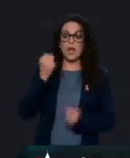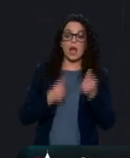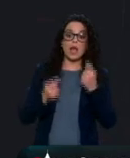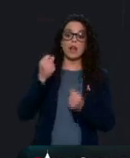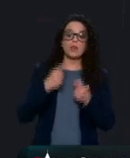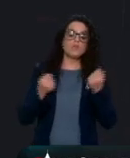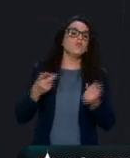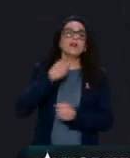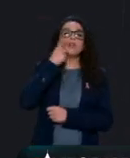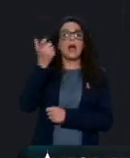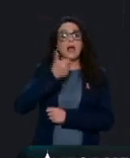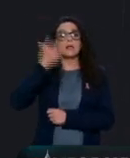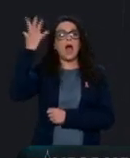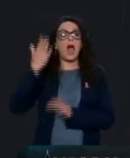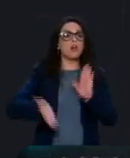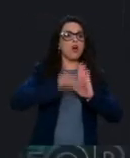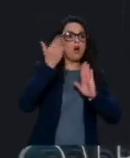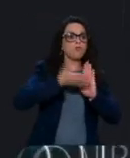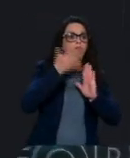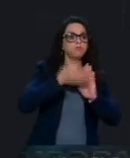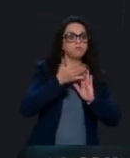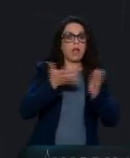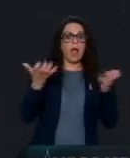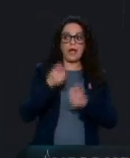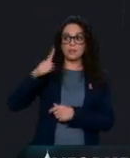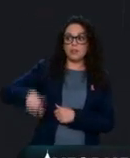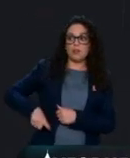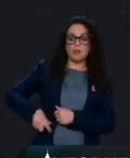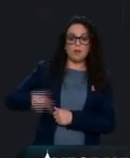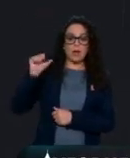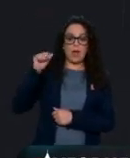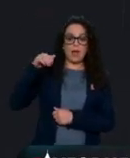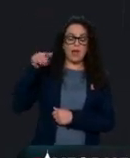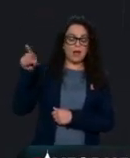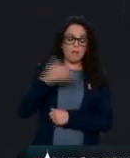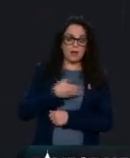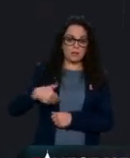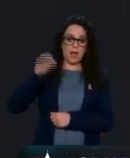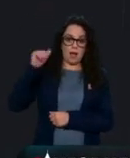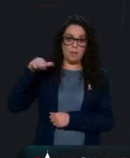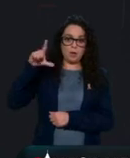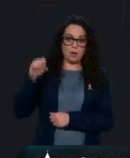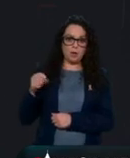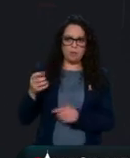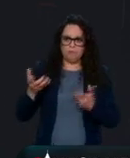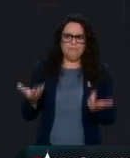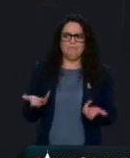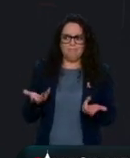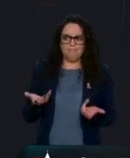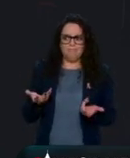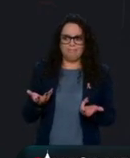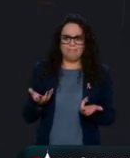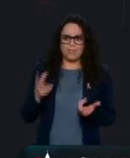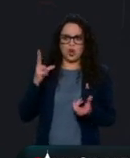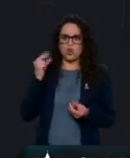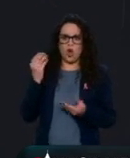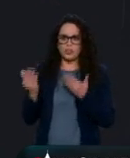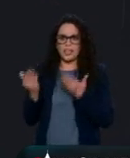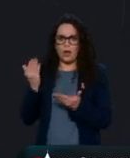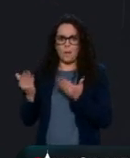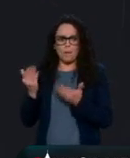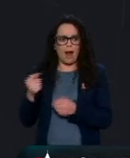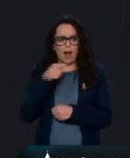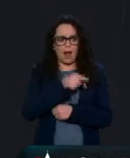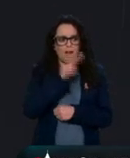grandes obras de infraestructura que ha realizado el gobierno de López Obrador, pues no reparen en este saqueo monumental, ¿no?, que llevamos varias décadas,